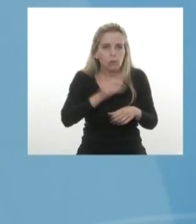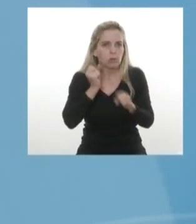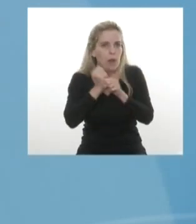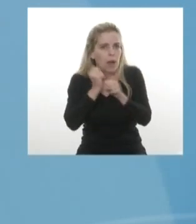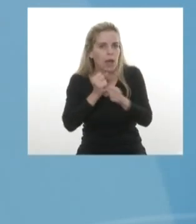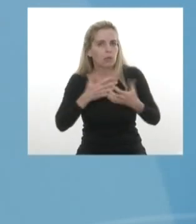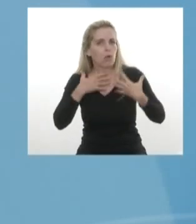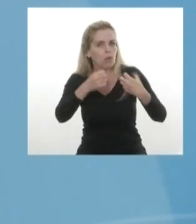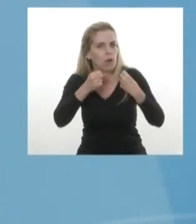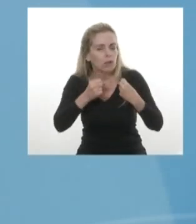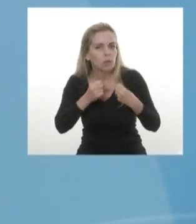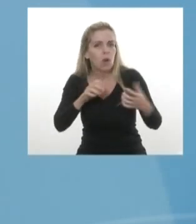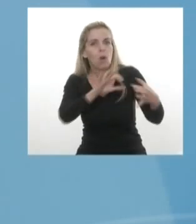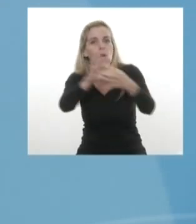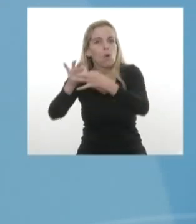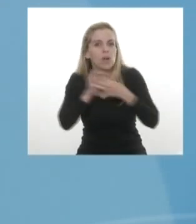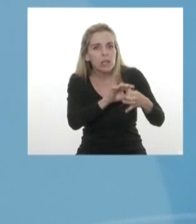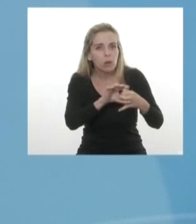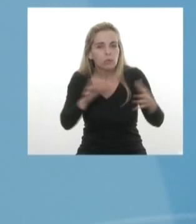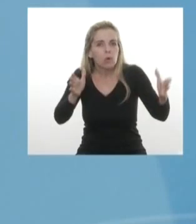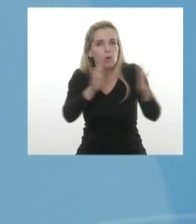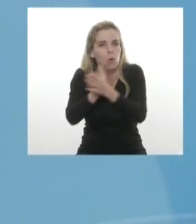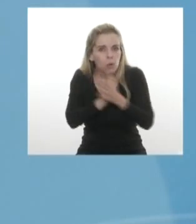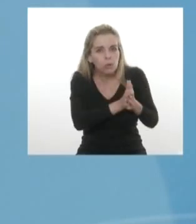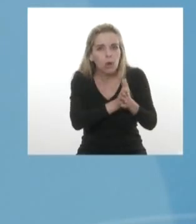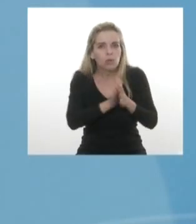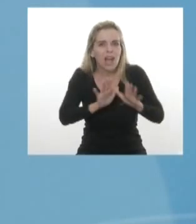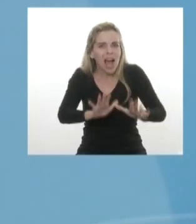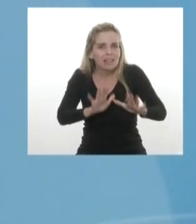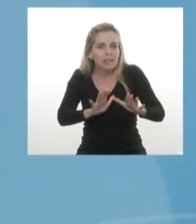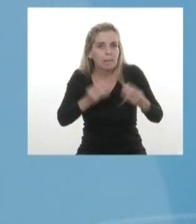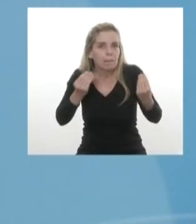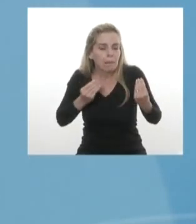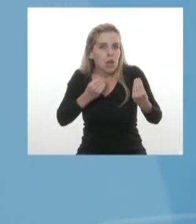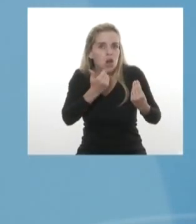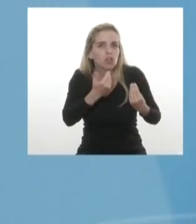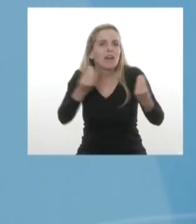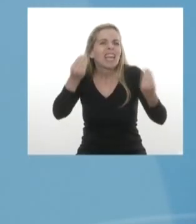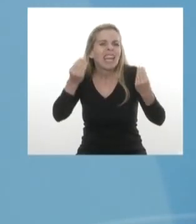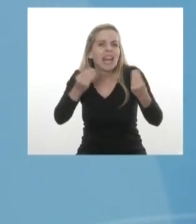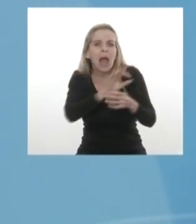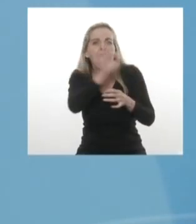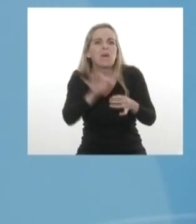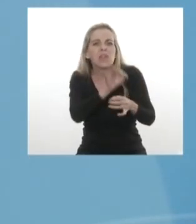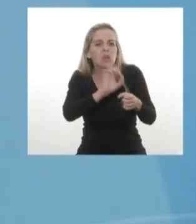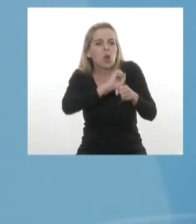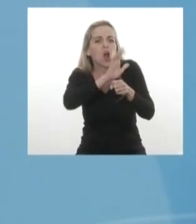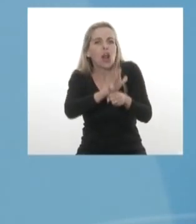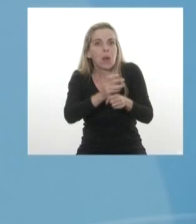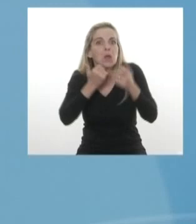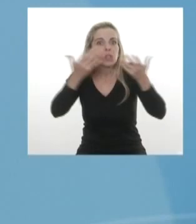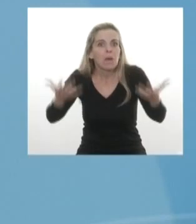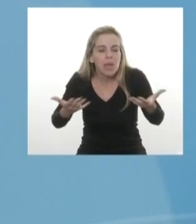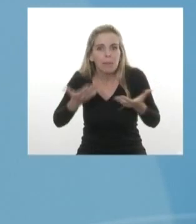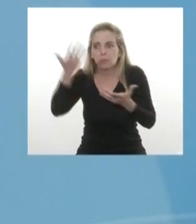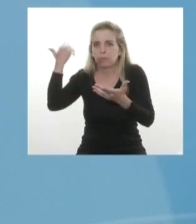Unidos, mancomunadamente, debimos hacer frente a lo desconocido. Por encima de